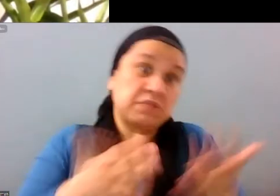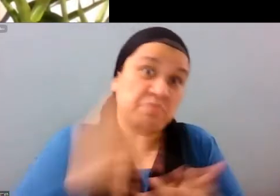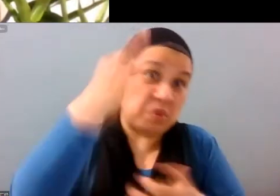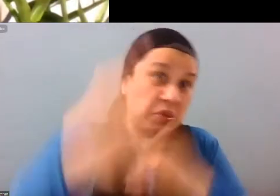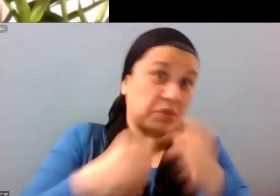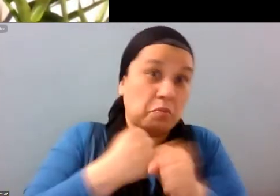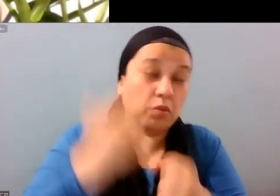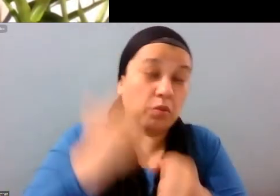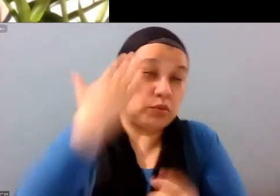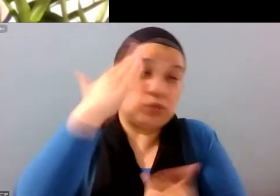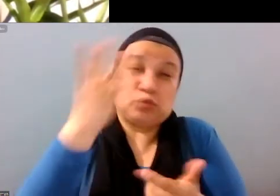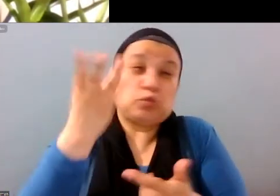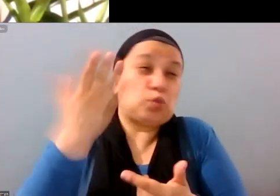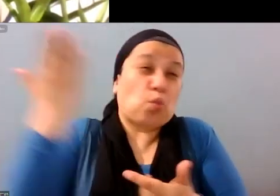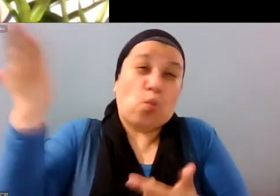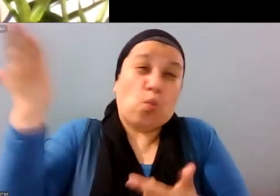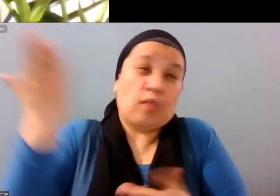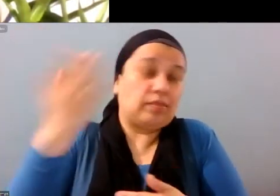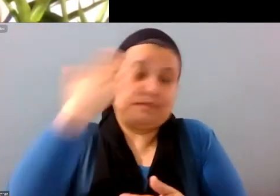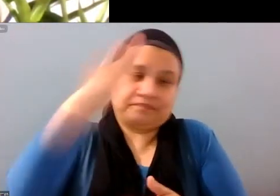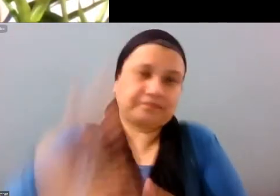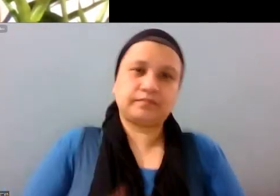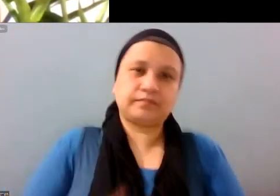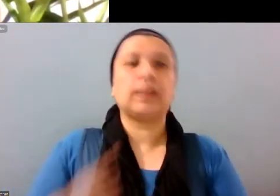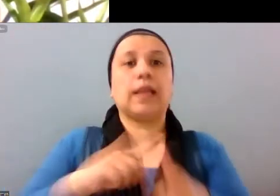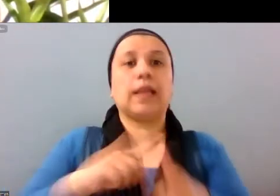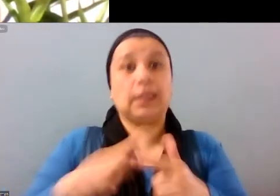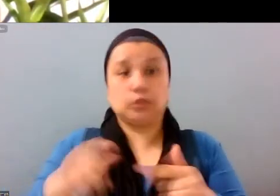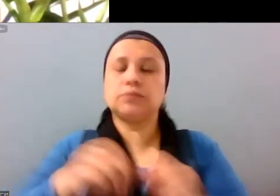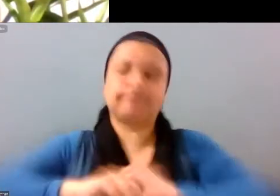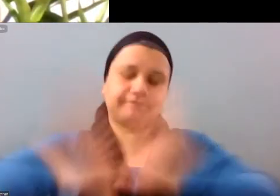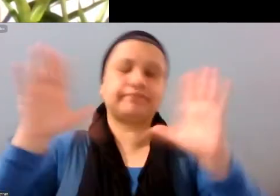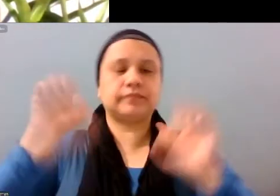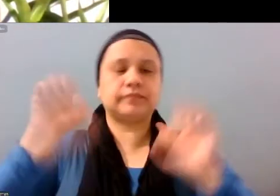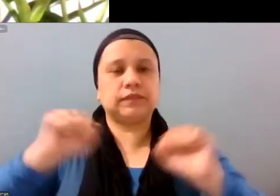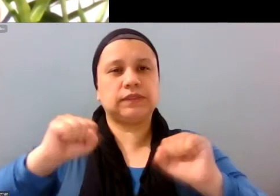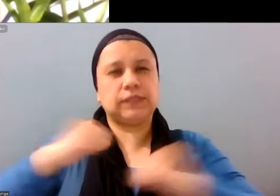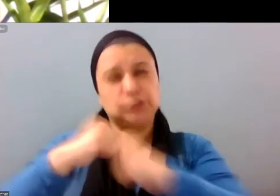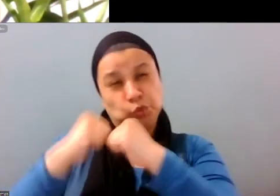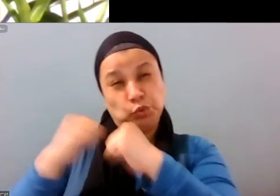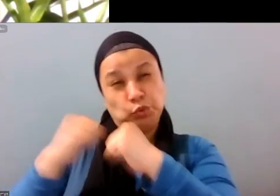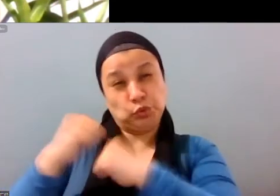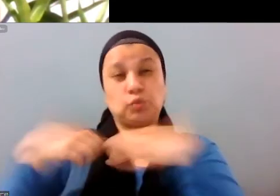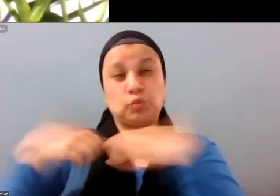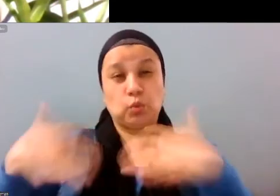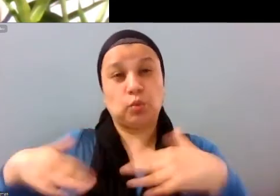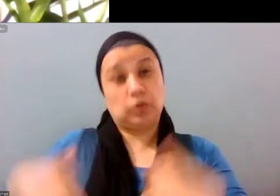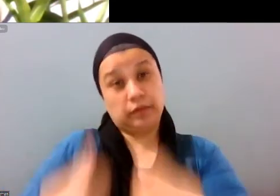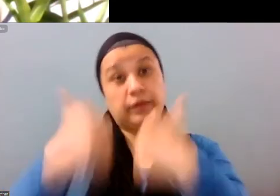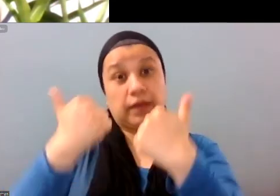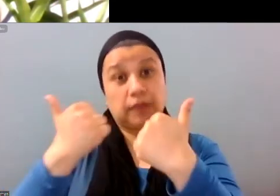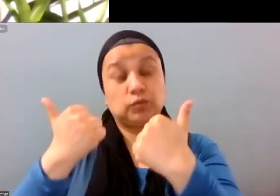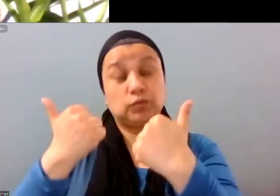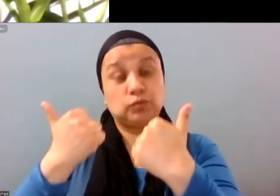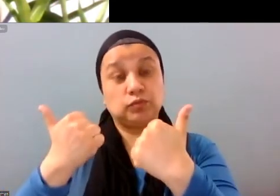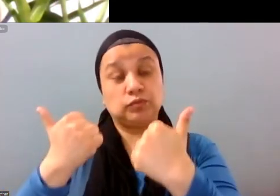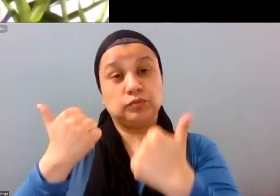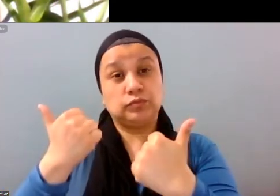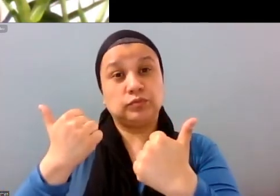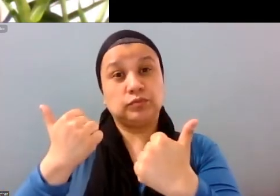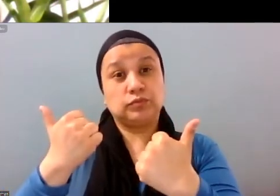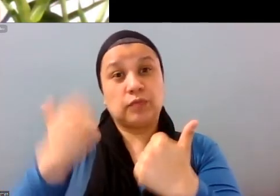pero claramente sí la infraestructura es todo un reto todo un desafío porque tenemos